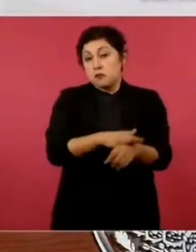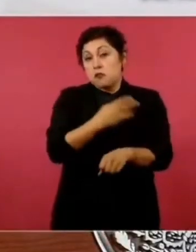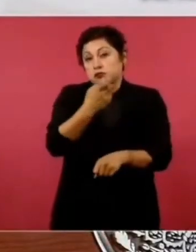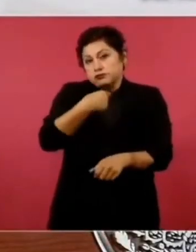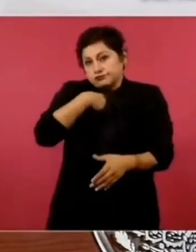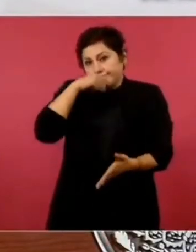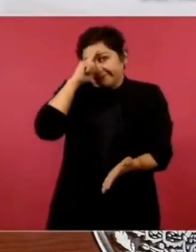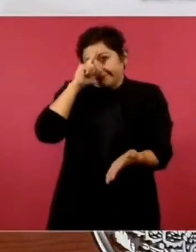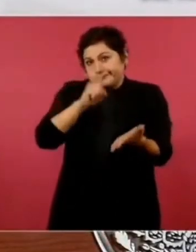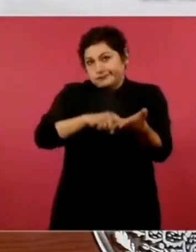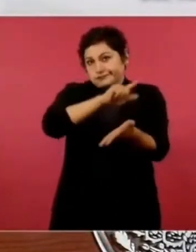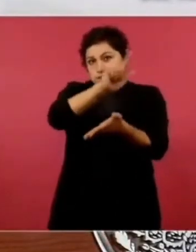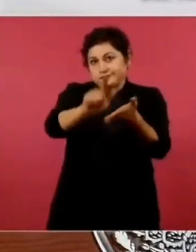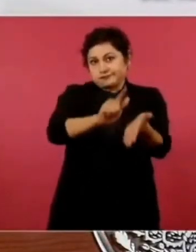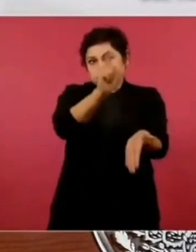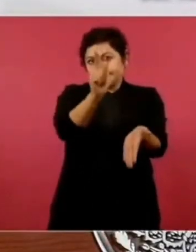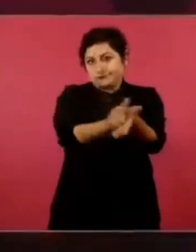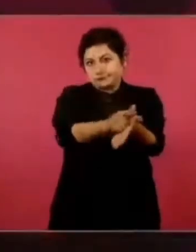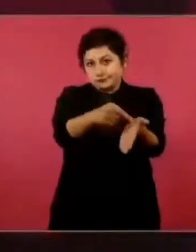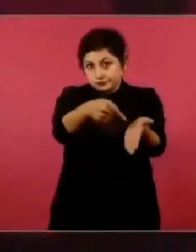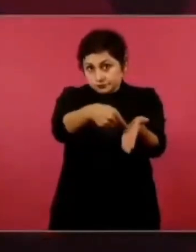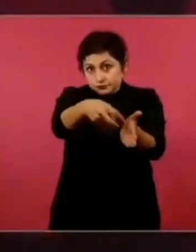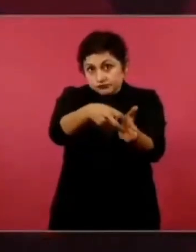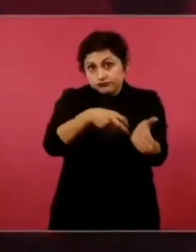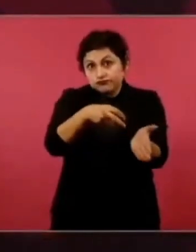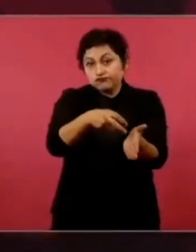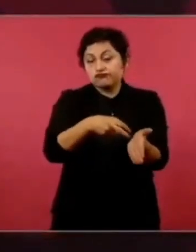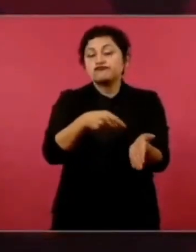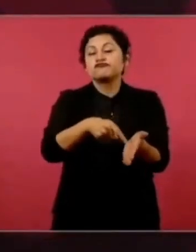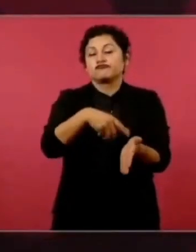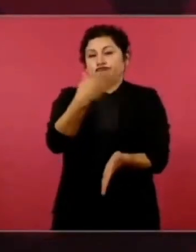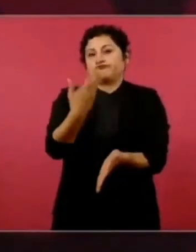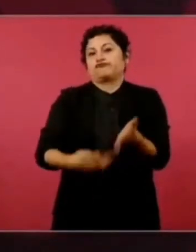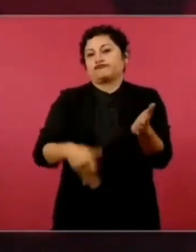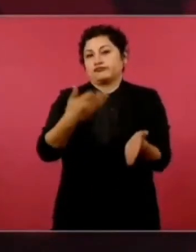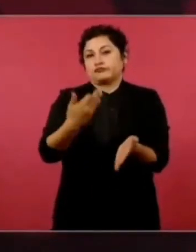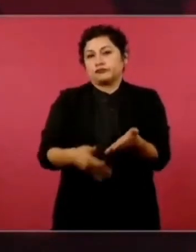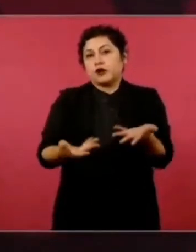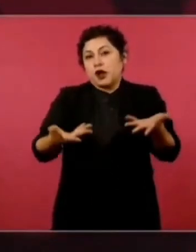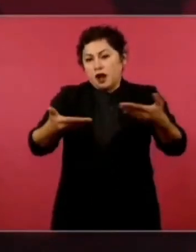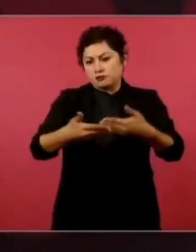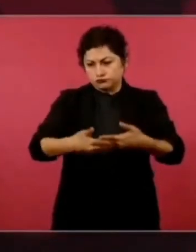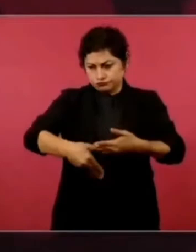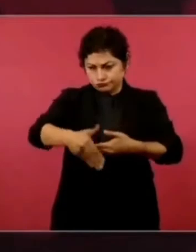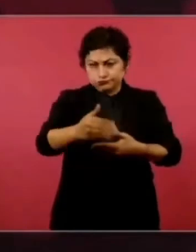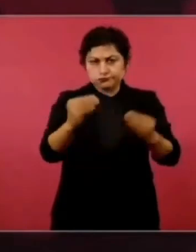debatiendo. Todo esto va a ayudar muchísimo